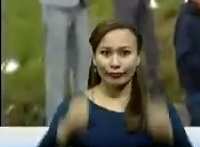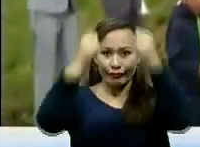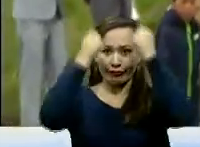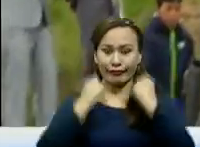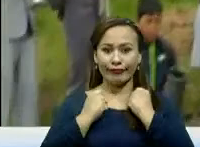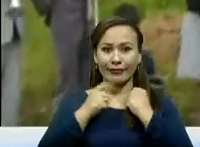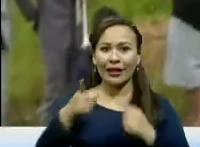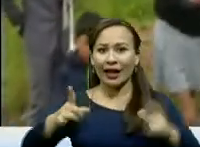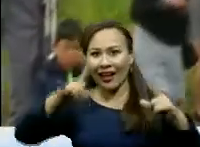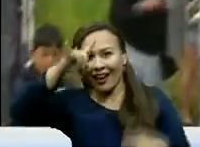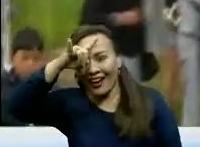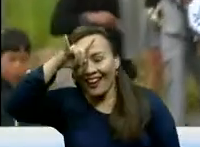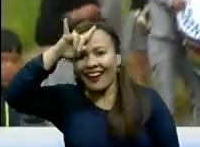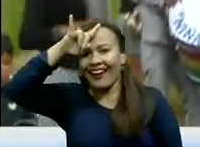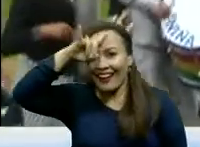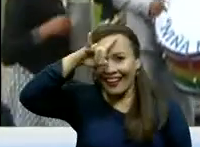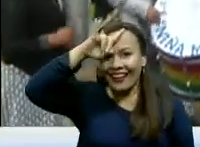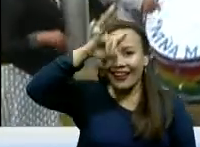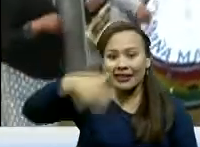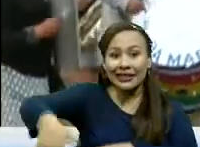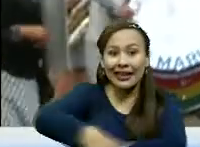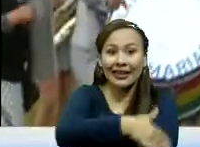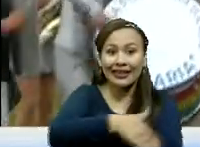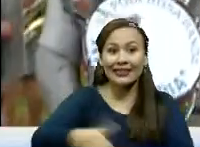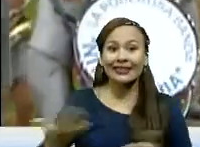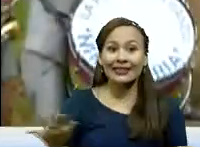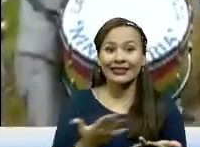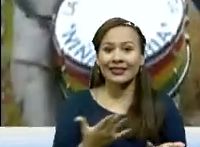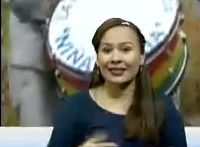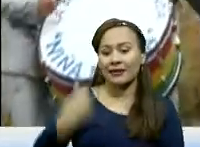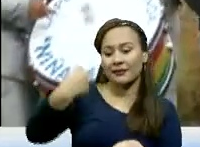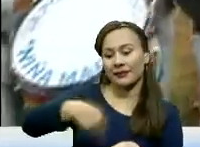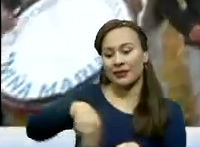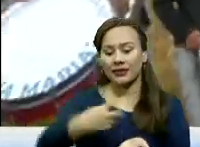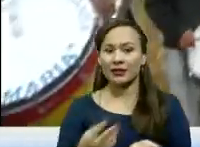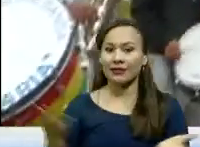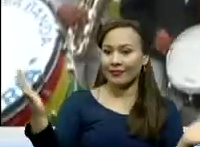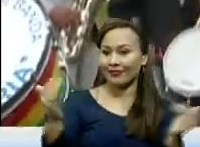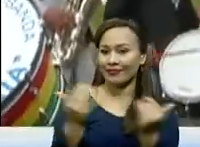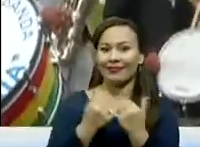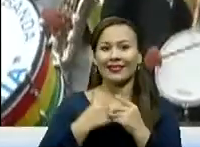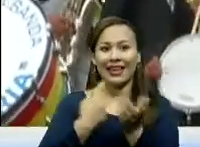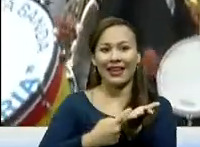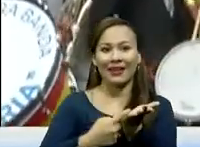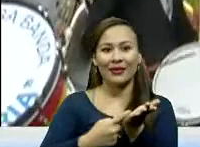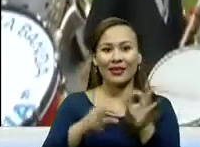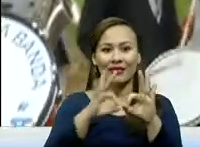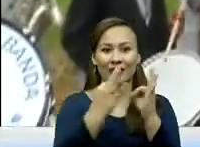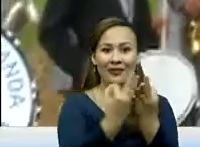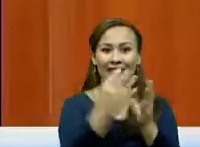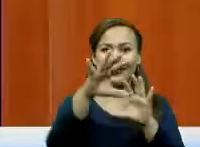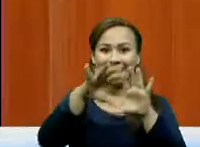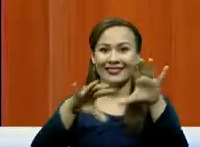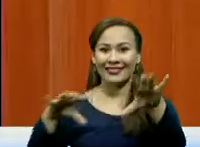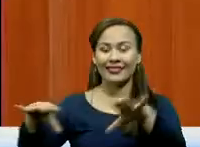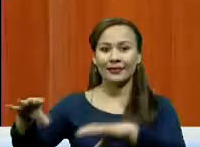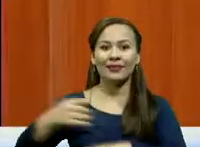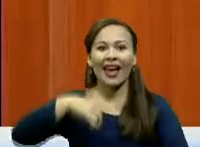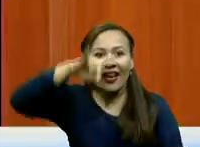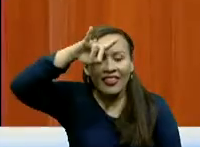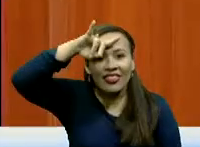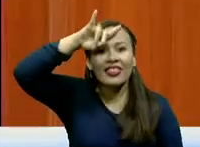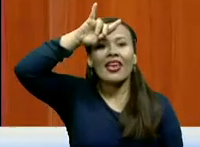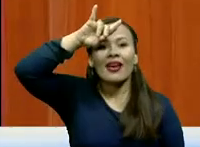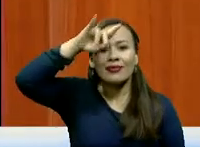salen a las calles de Píllaro para desfilar al son de las comparsas y reunirse con las familias de la zona. El diablo, si hablamos